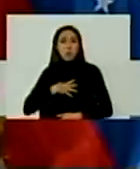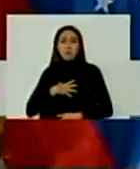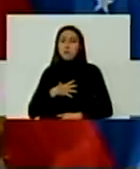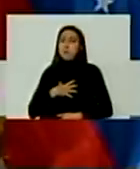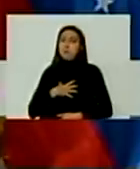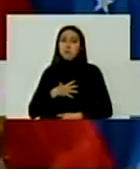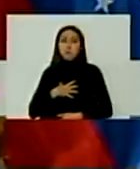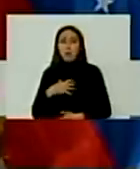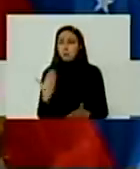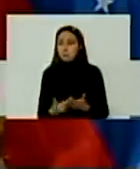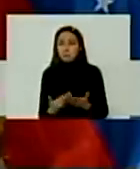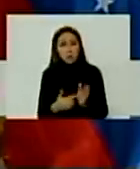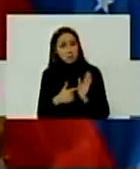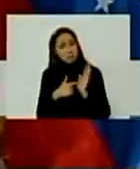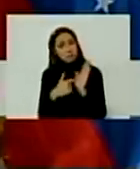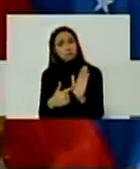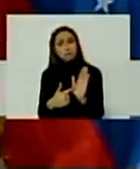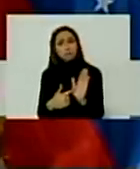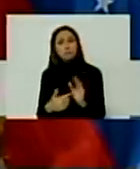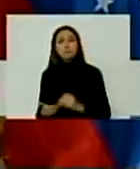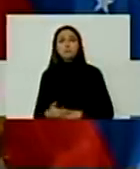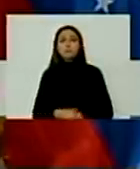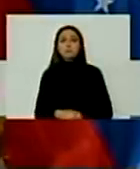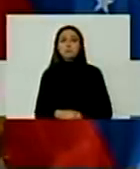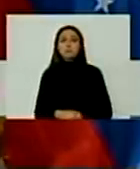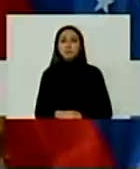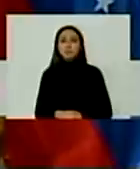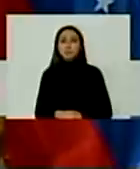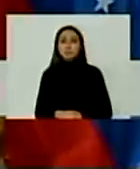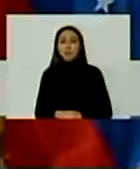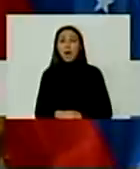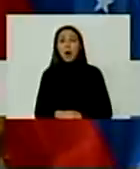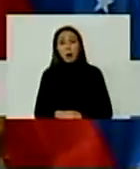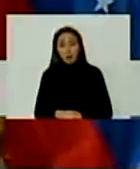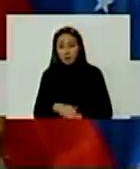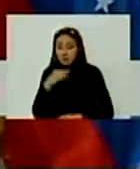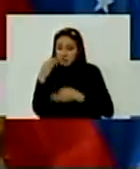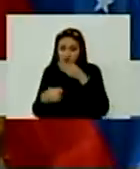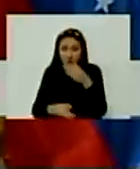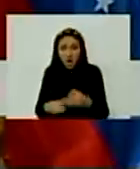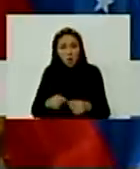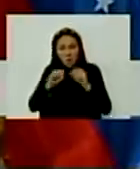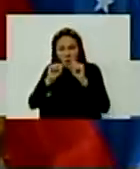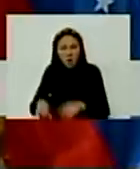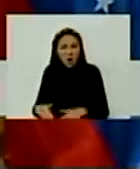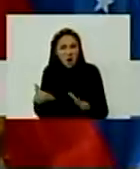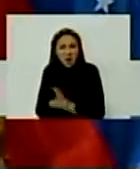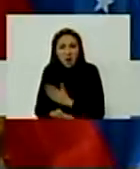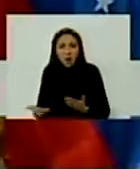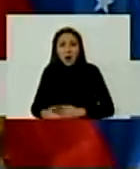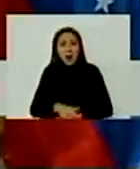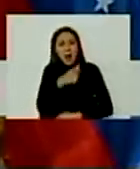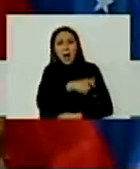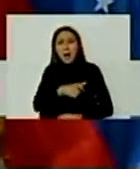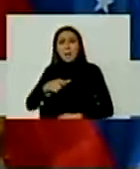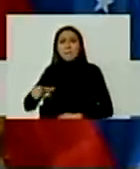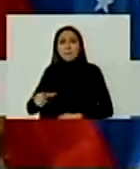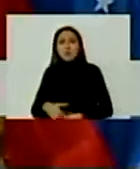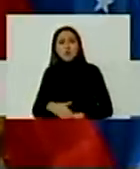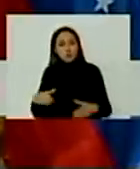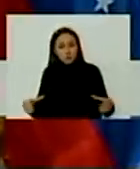hechos. Entonces, este efecto suspensivo, como ya he explicado, refiere que los acusados